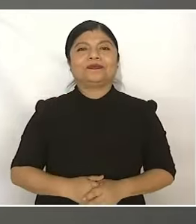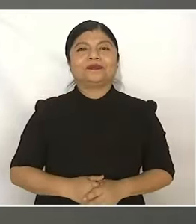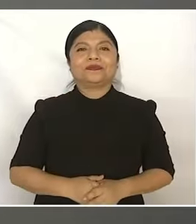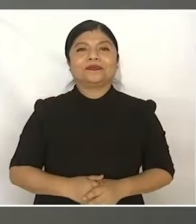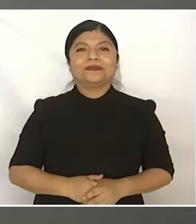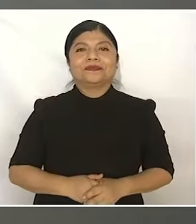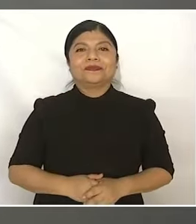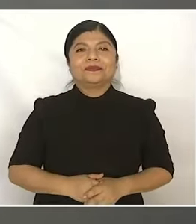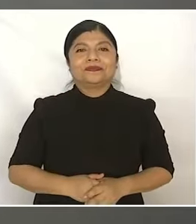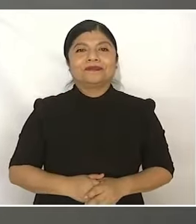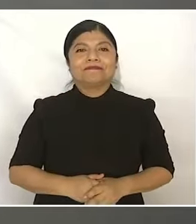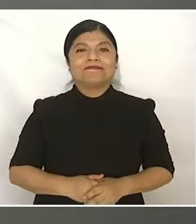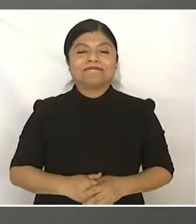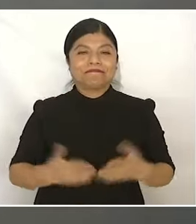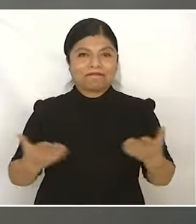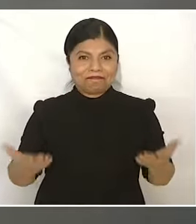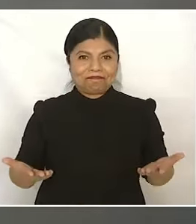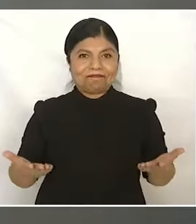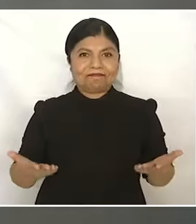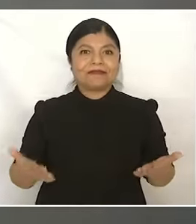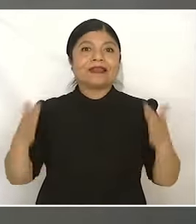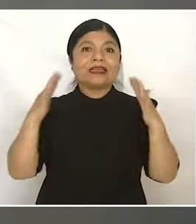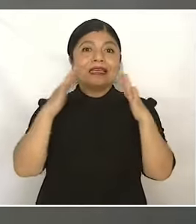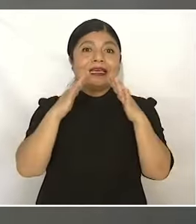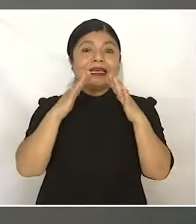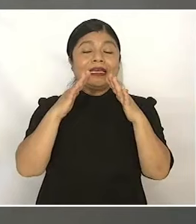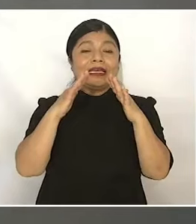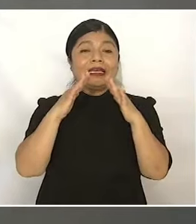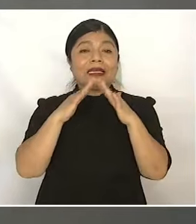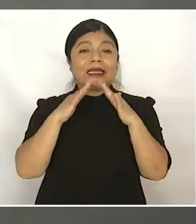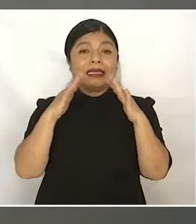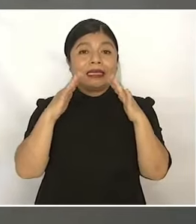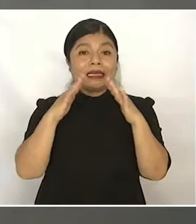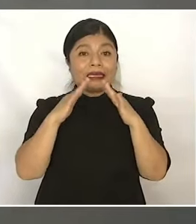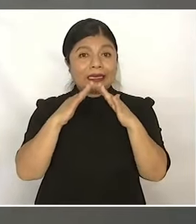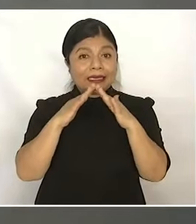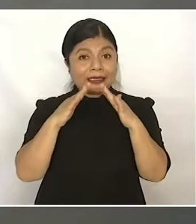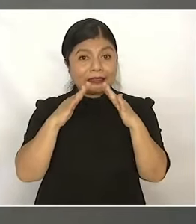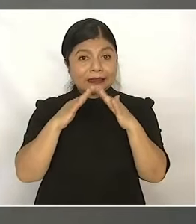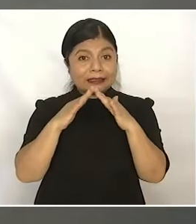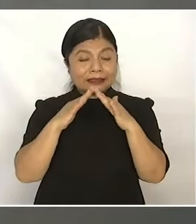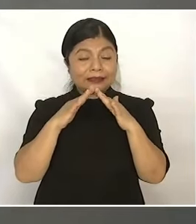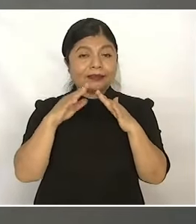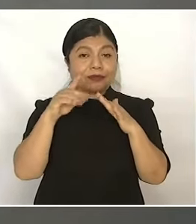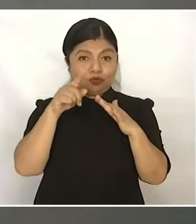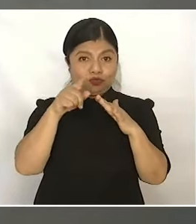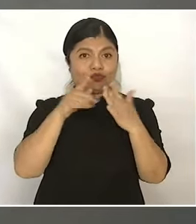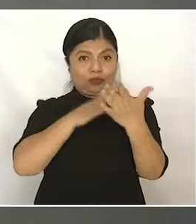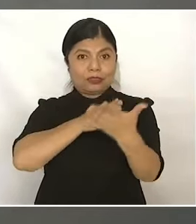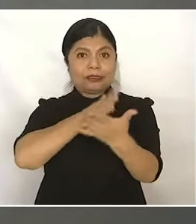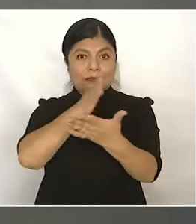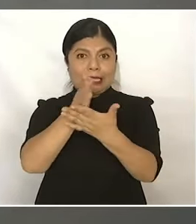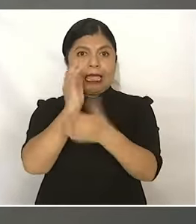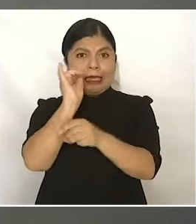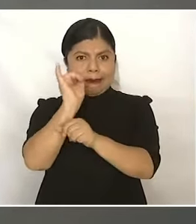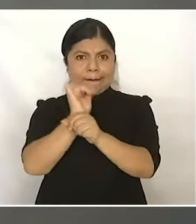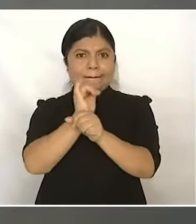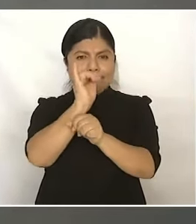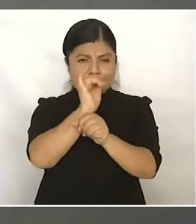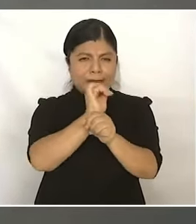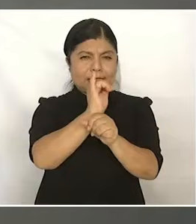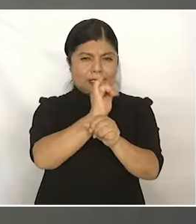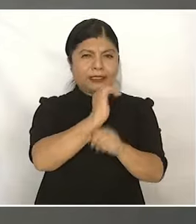vayan a la casa y vean qué presidentes en el mundo, qué primeros ministros, qué jefes